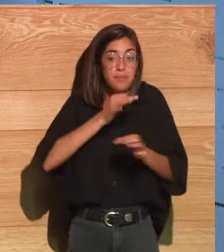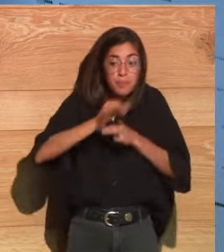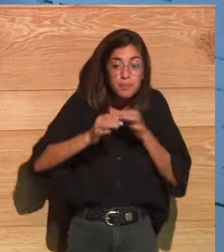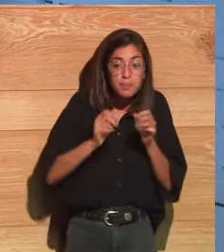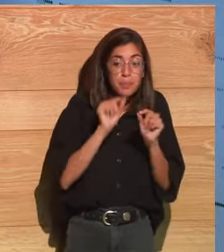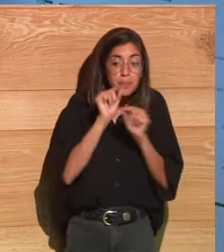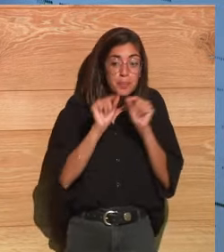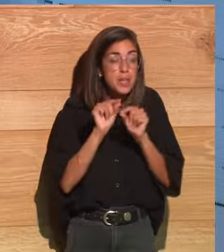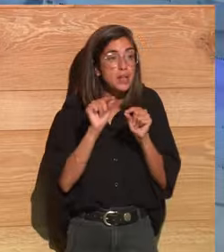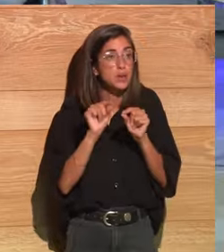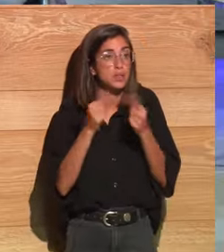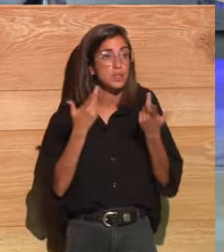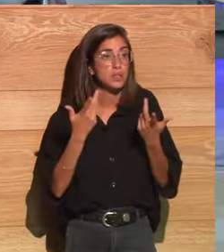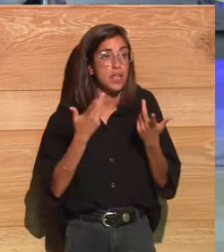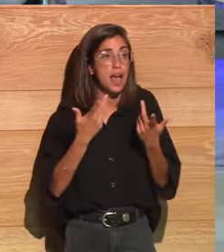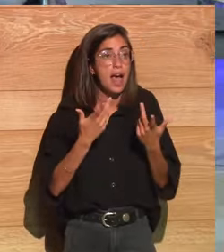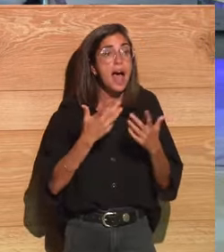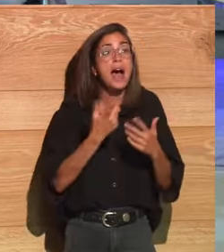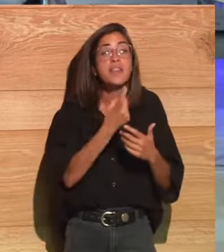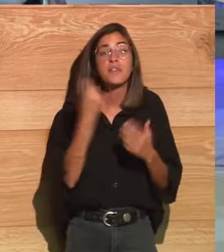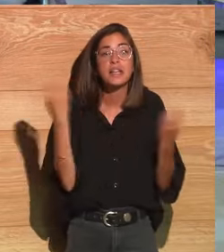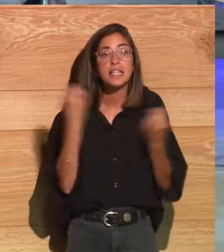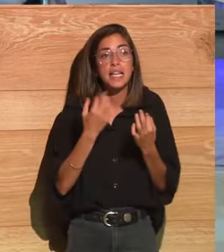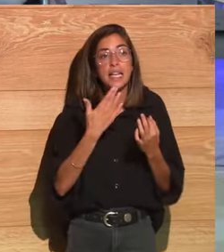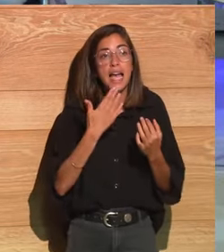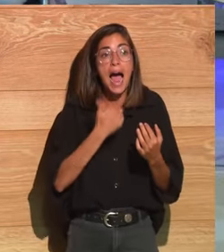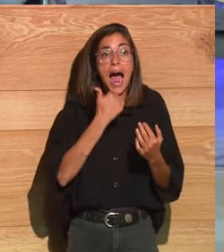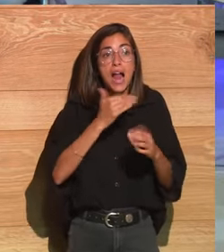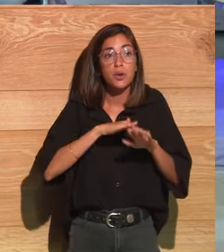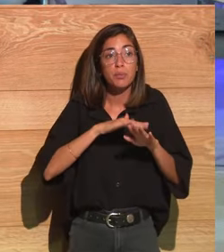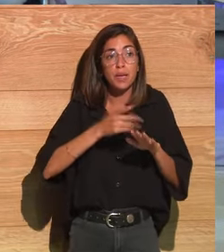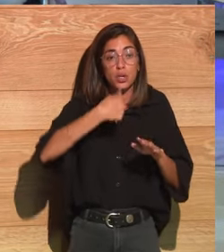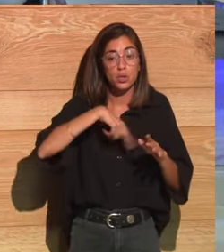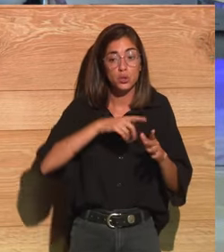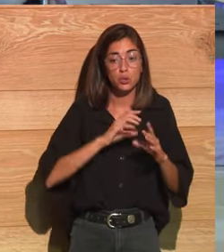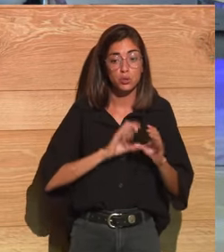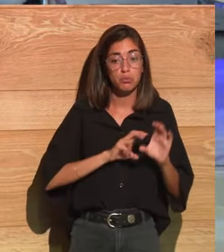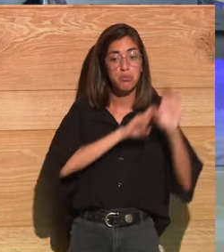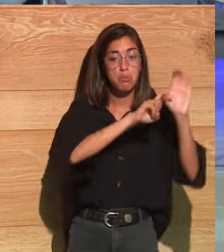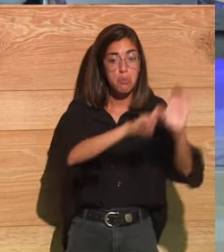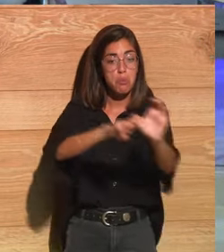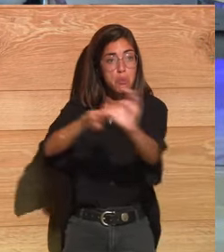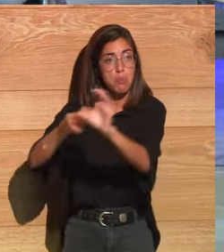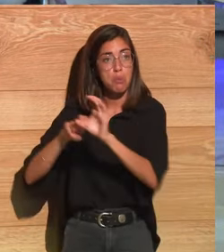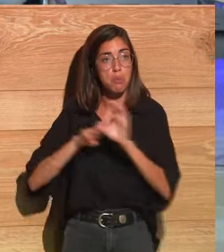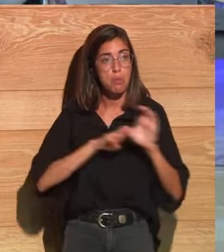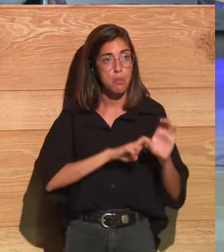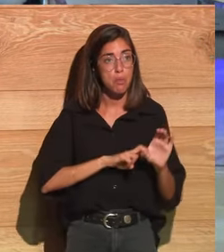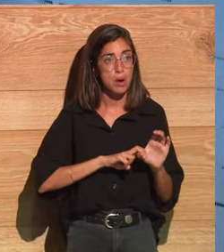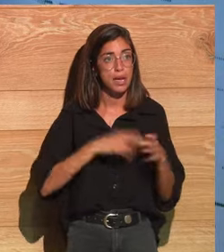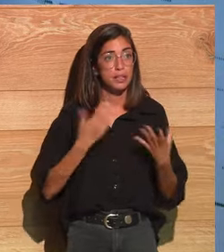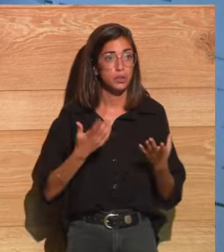no necesita es un vehículo que lo transporte. Entonces, todos nosotros, de manera involuntaria, nos convertimos, ¿no?, en ese